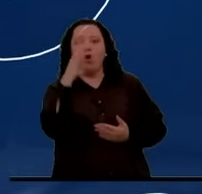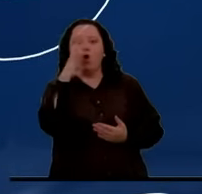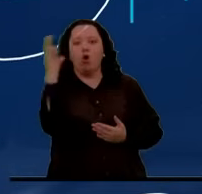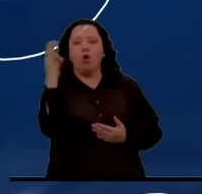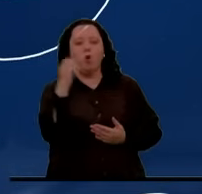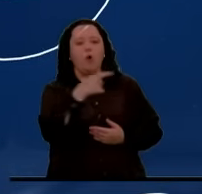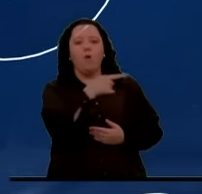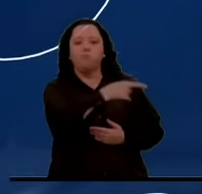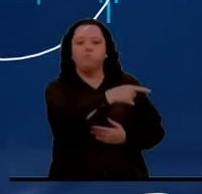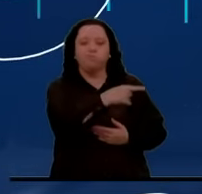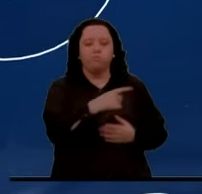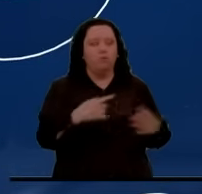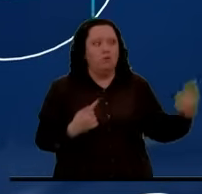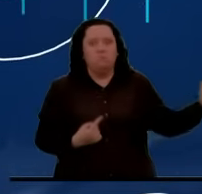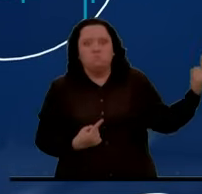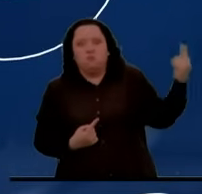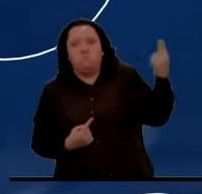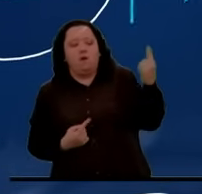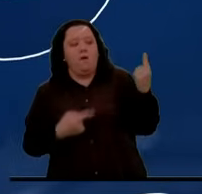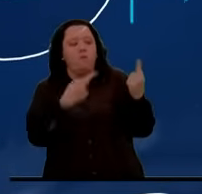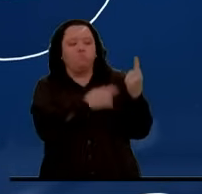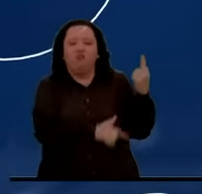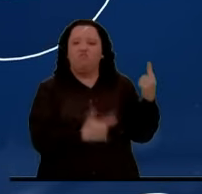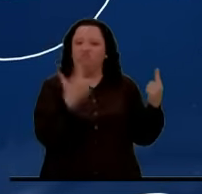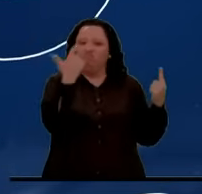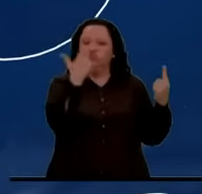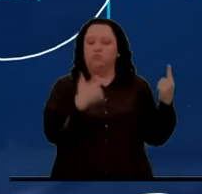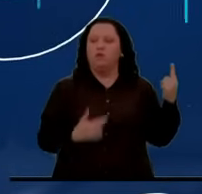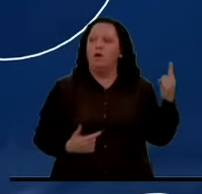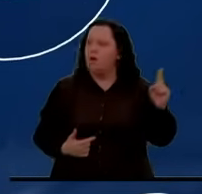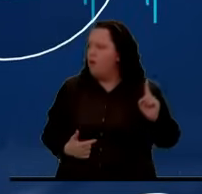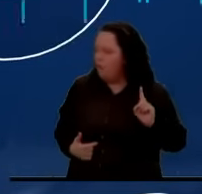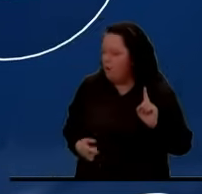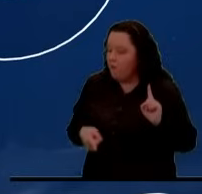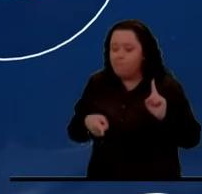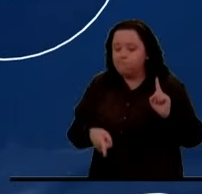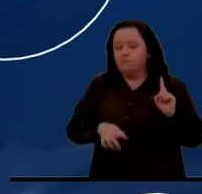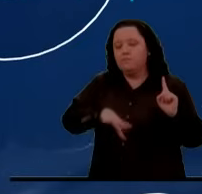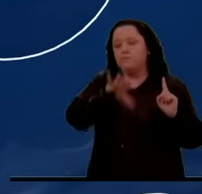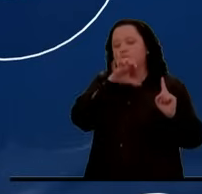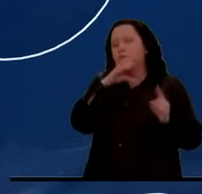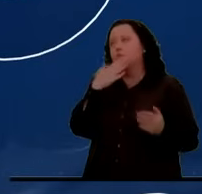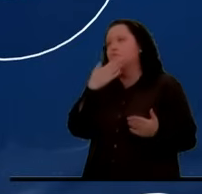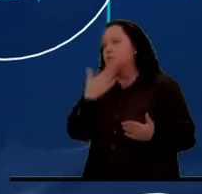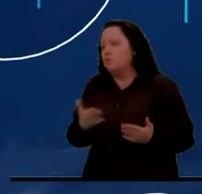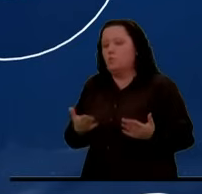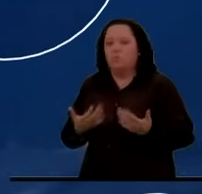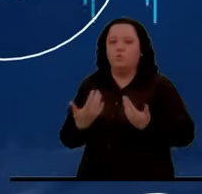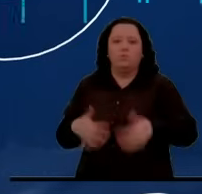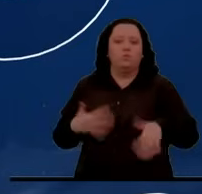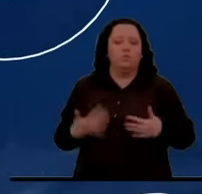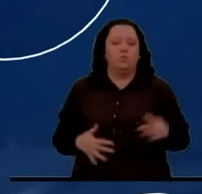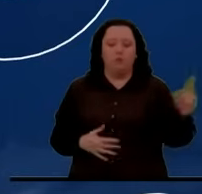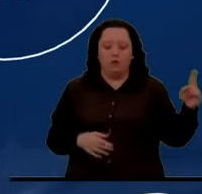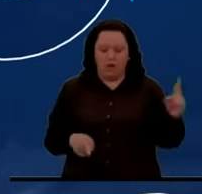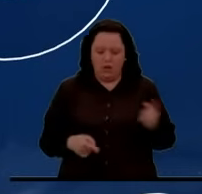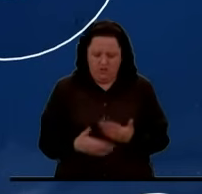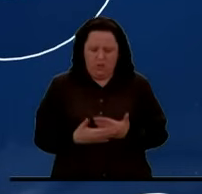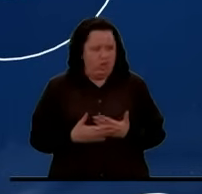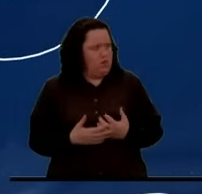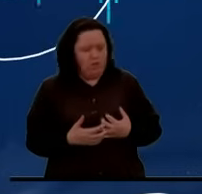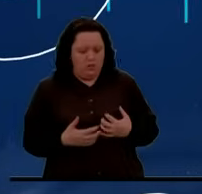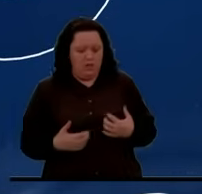venía pues para encima mío con una pistola. Afortunadamente pues mi perro estaba ahí. Él me alteró porque él fue